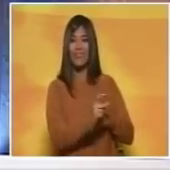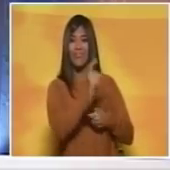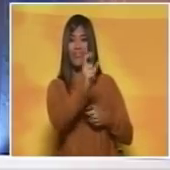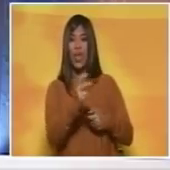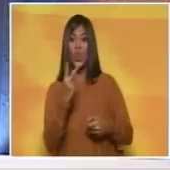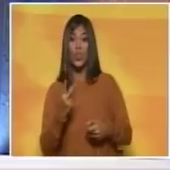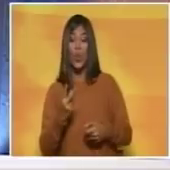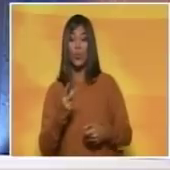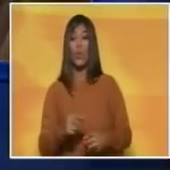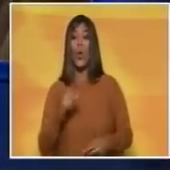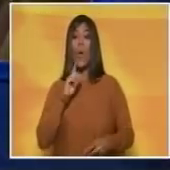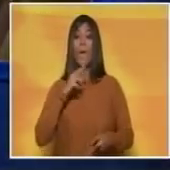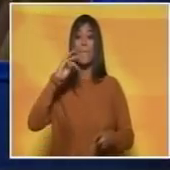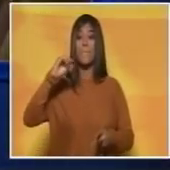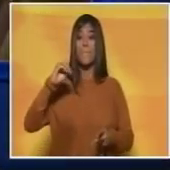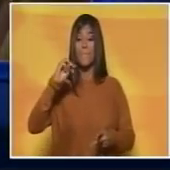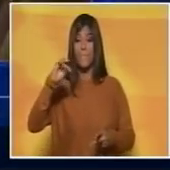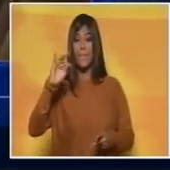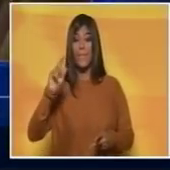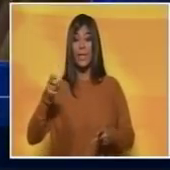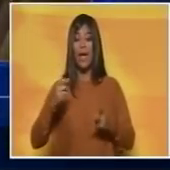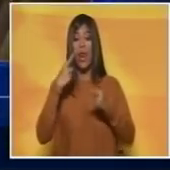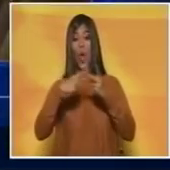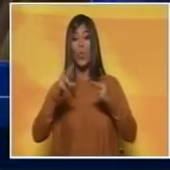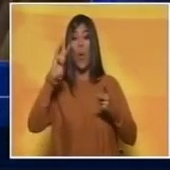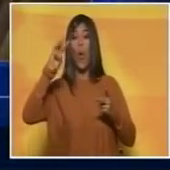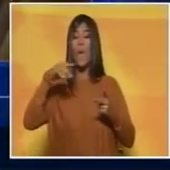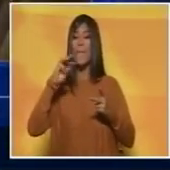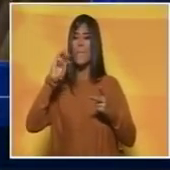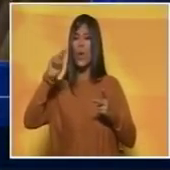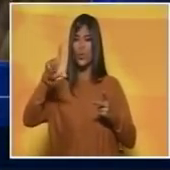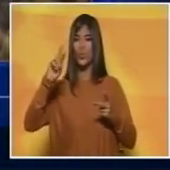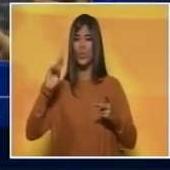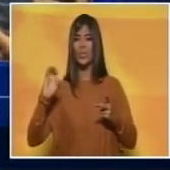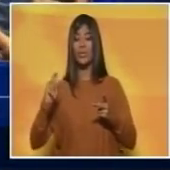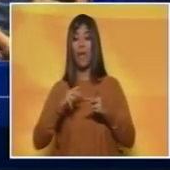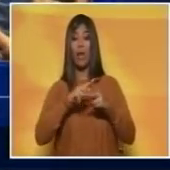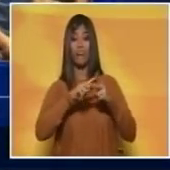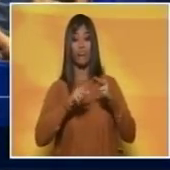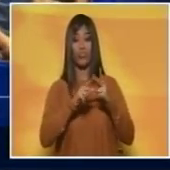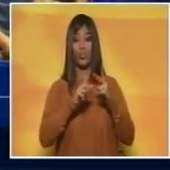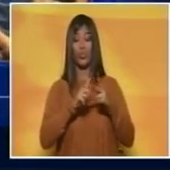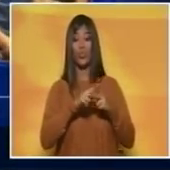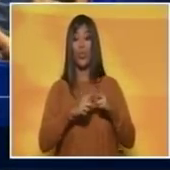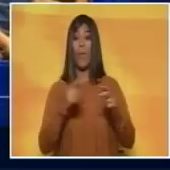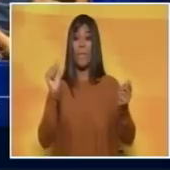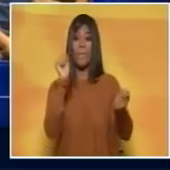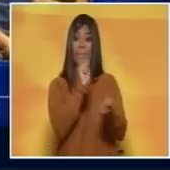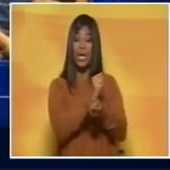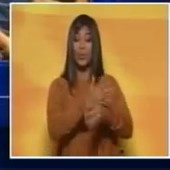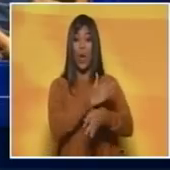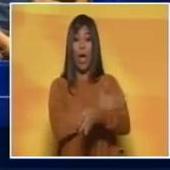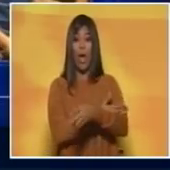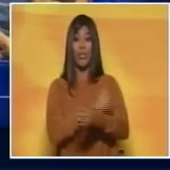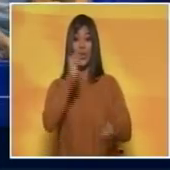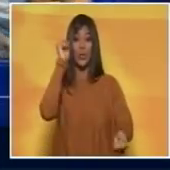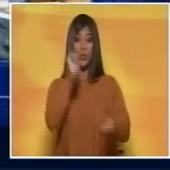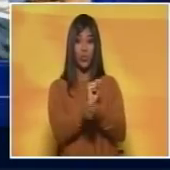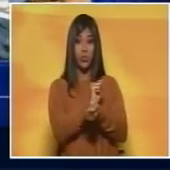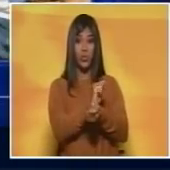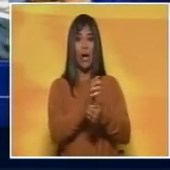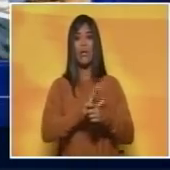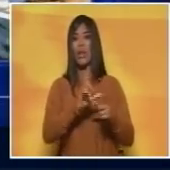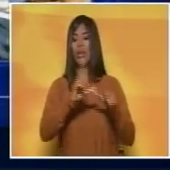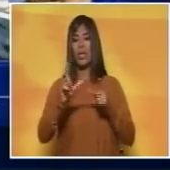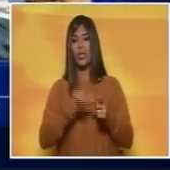Lucía Pineda. Mora, director del canal de televisión nicaragüense 100% Noticias, y su jefa de información, Lucía Pineda, fueron liberados